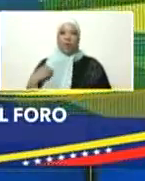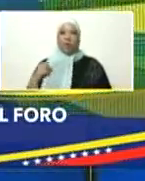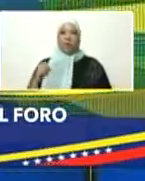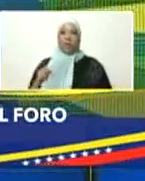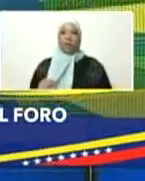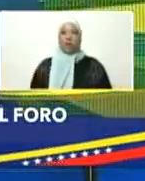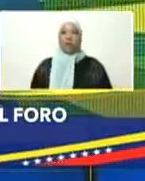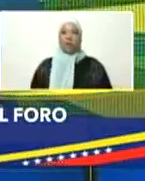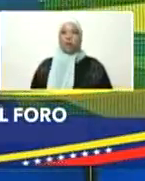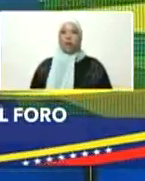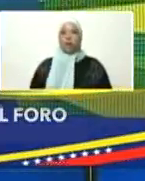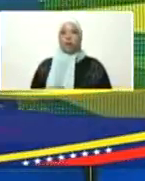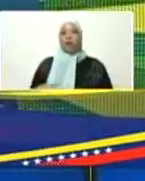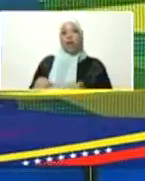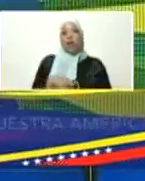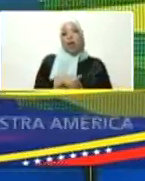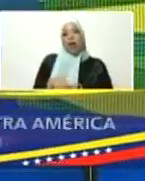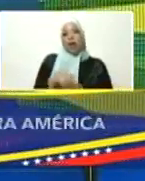Salgan a las calles y lo verán.